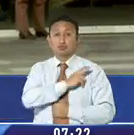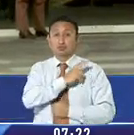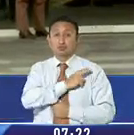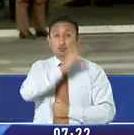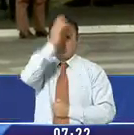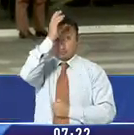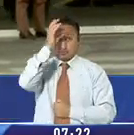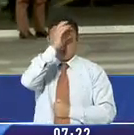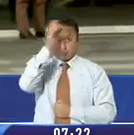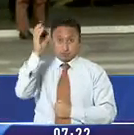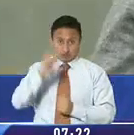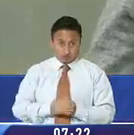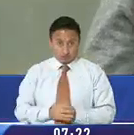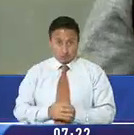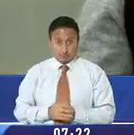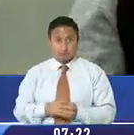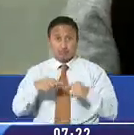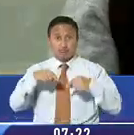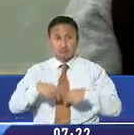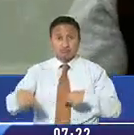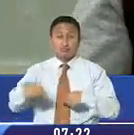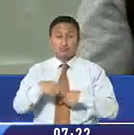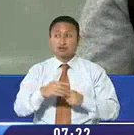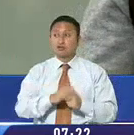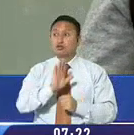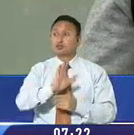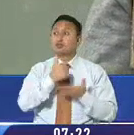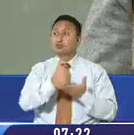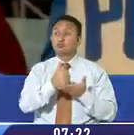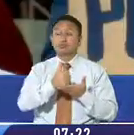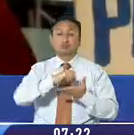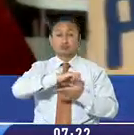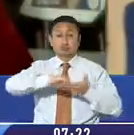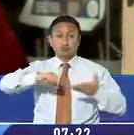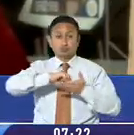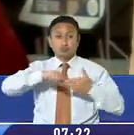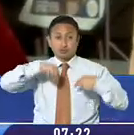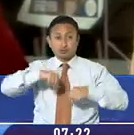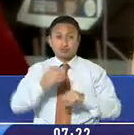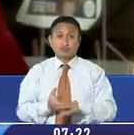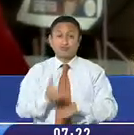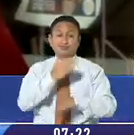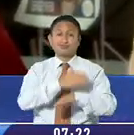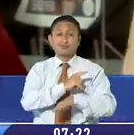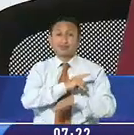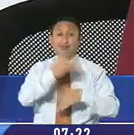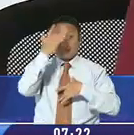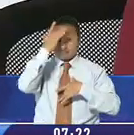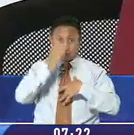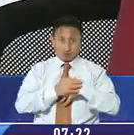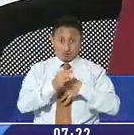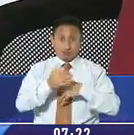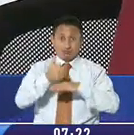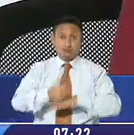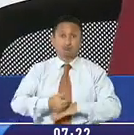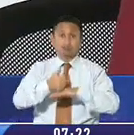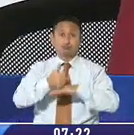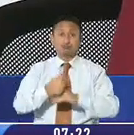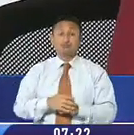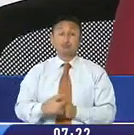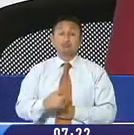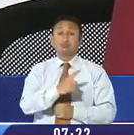del Ecuador para evitar que se eliminen los descuentos que se establecieron con motivo de la pandemia, autoridades de la